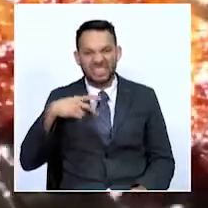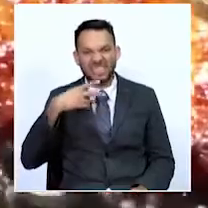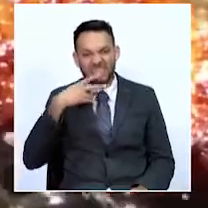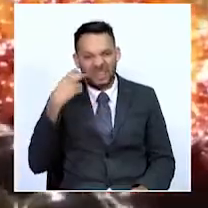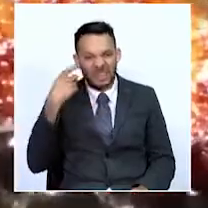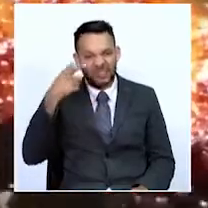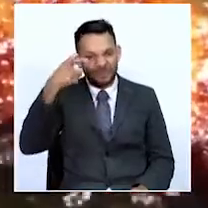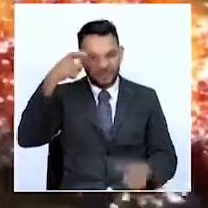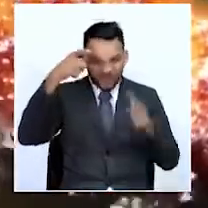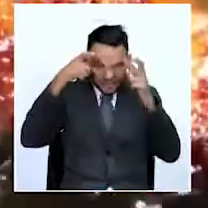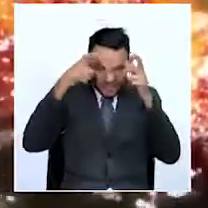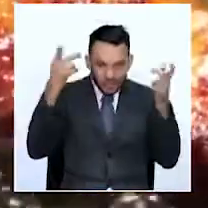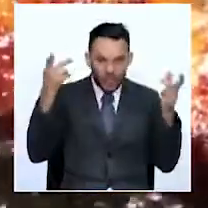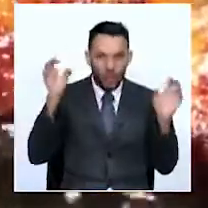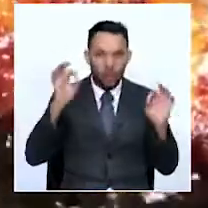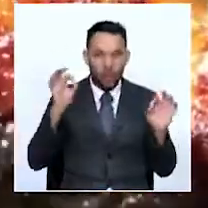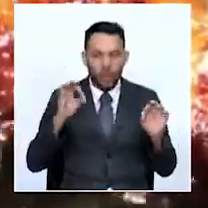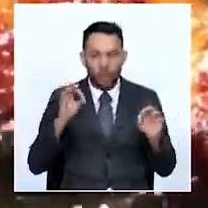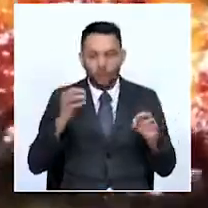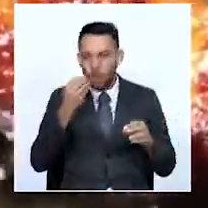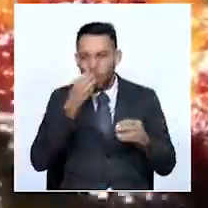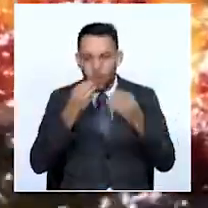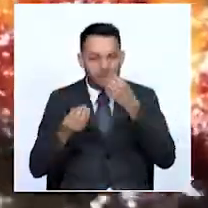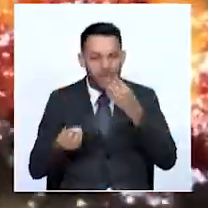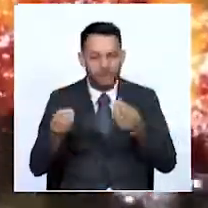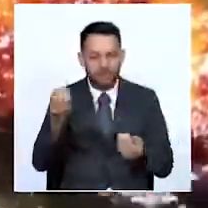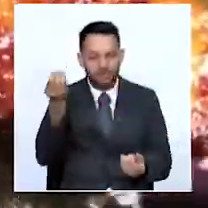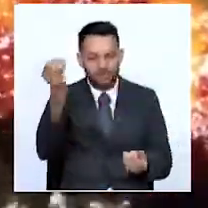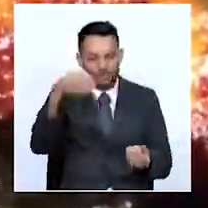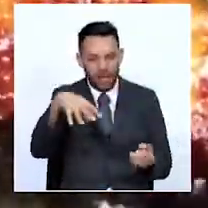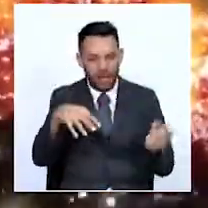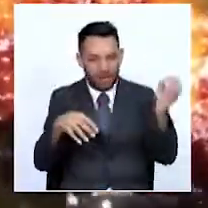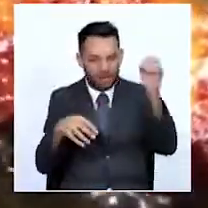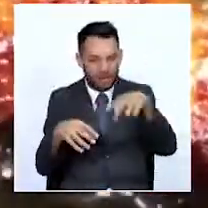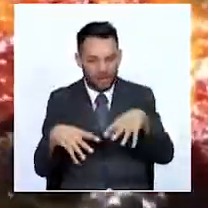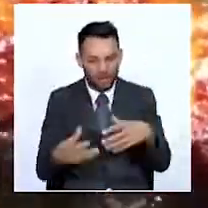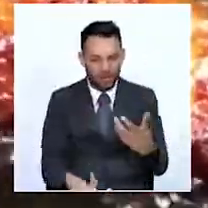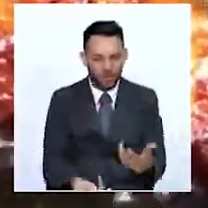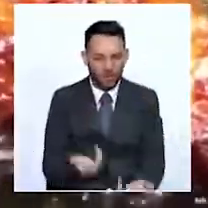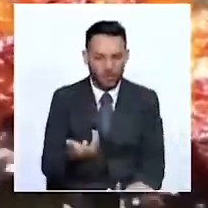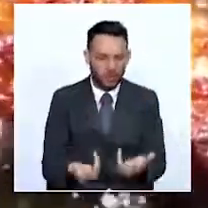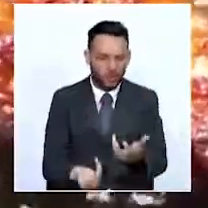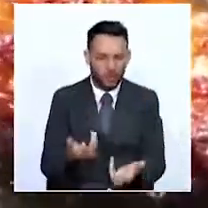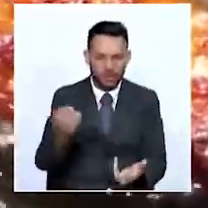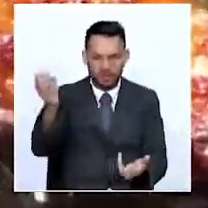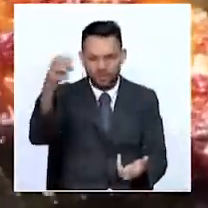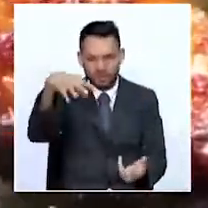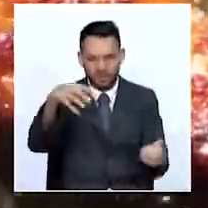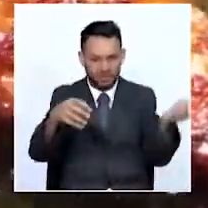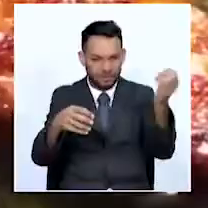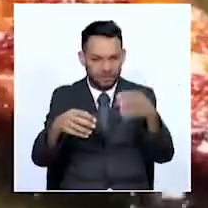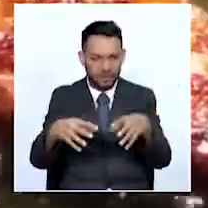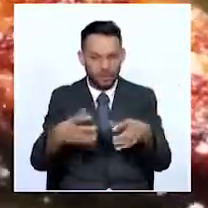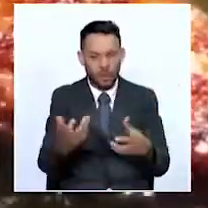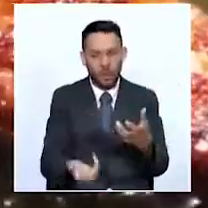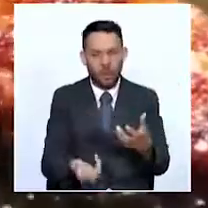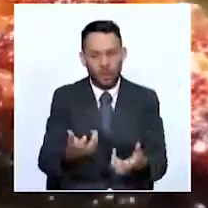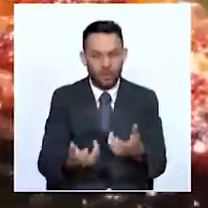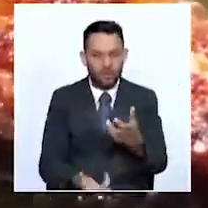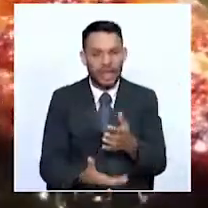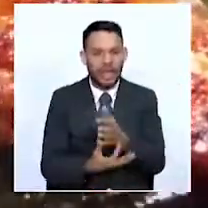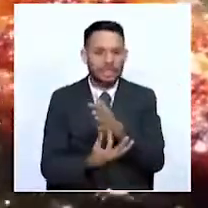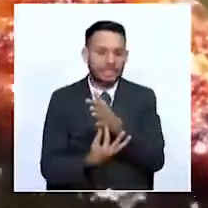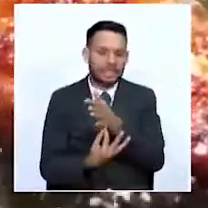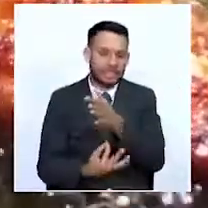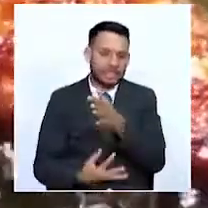fritos la empeoran. Porque un frito, es que el frito produce unas sustancias del aceite